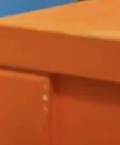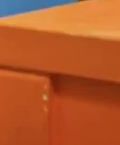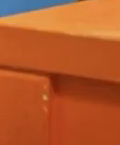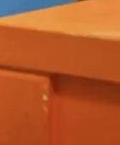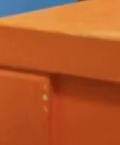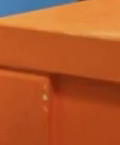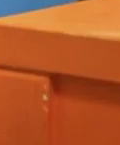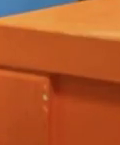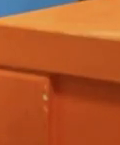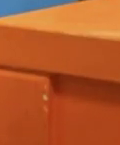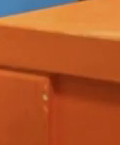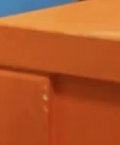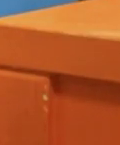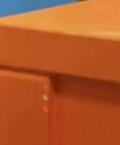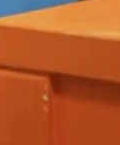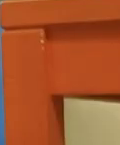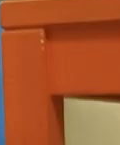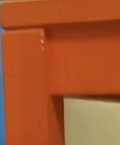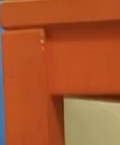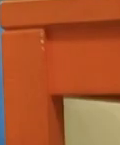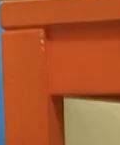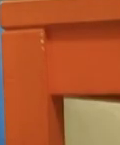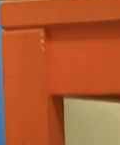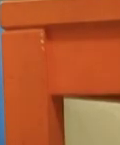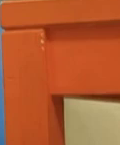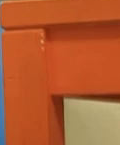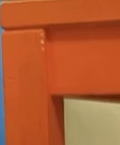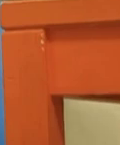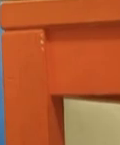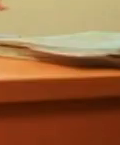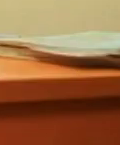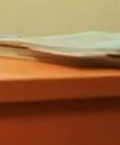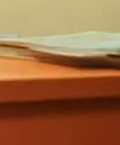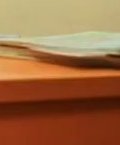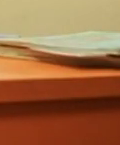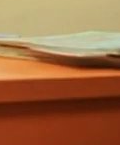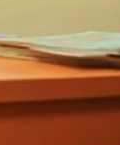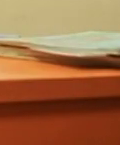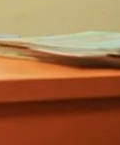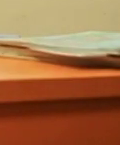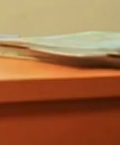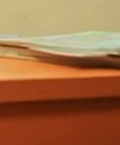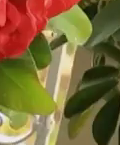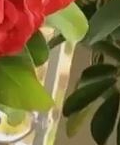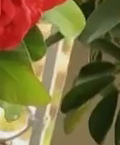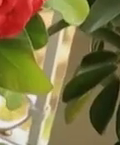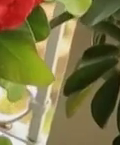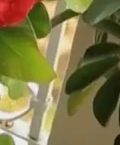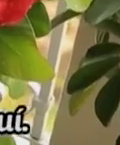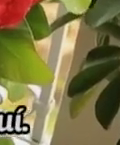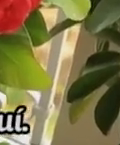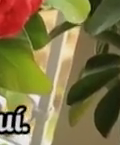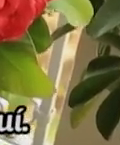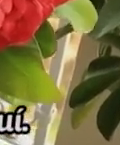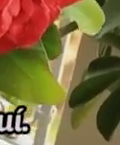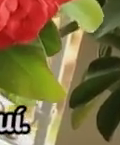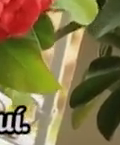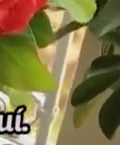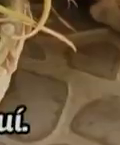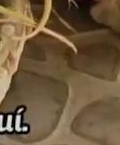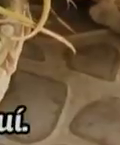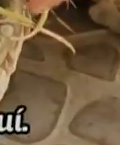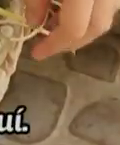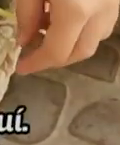Si algo bueno tiene este confinamiento, es que yo pensaba que era muy